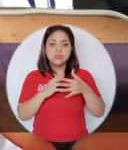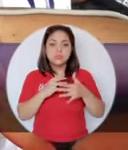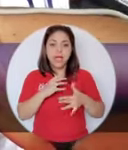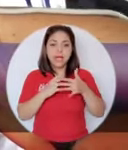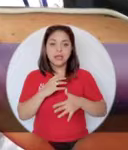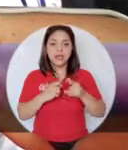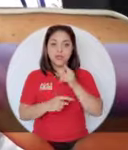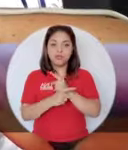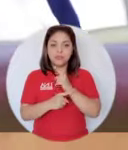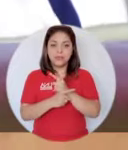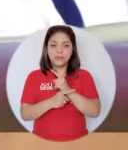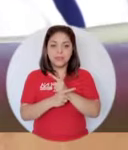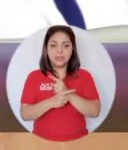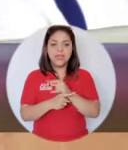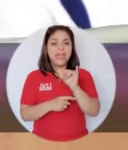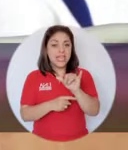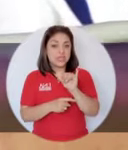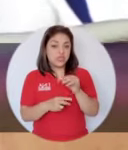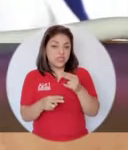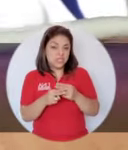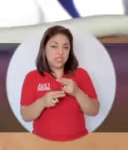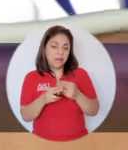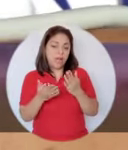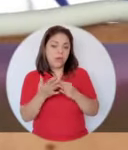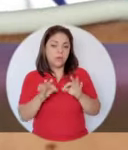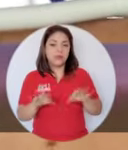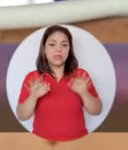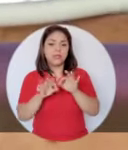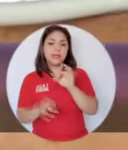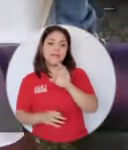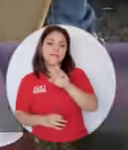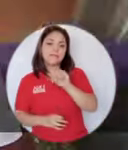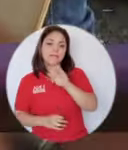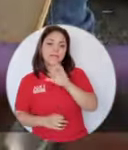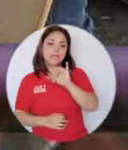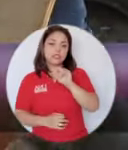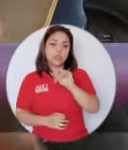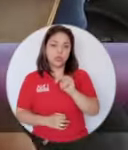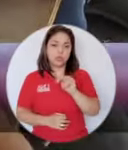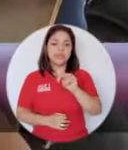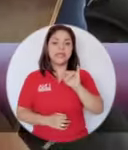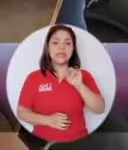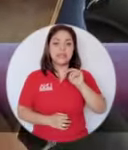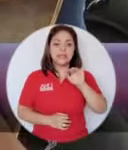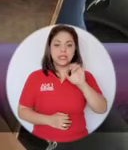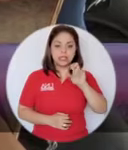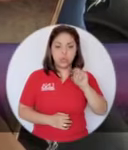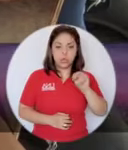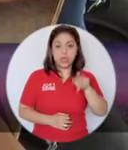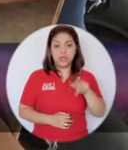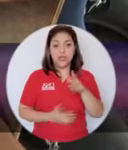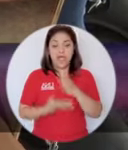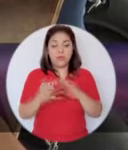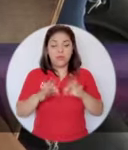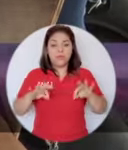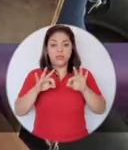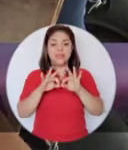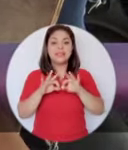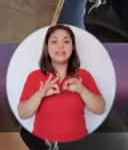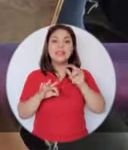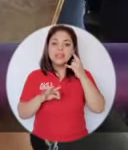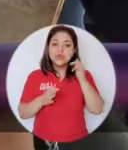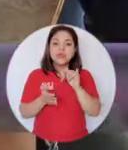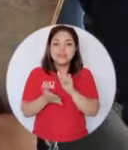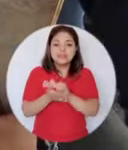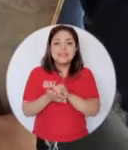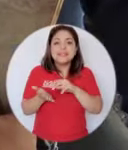adecuadamente. Hay un componente muy importante conocido como fracción de eyección, que es una variable muy importante y que inclusive habla